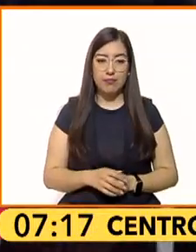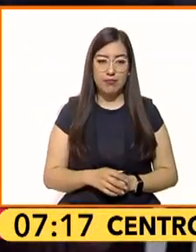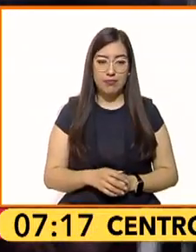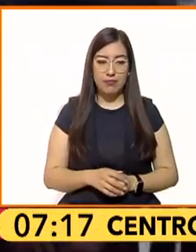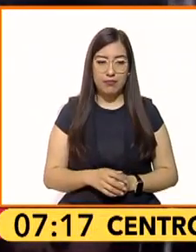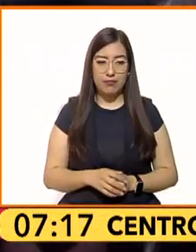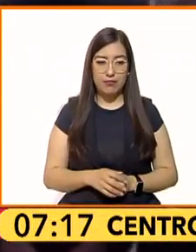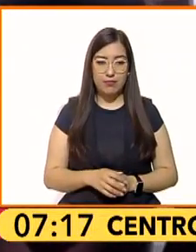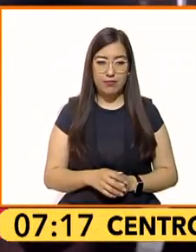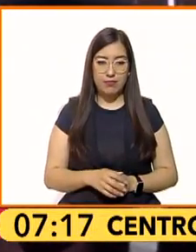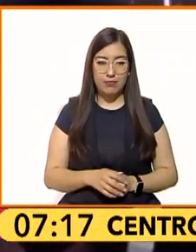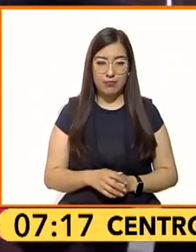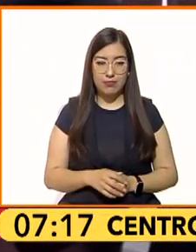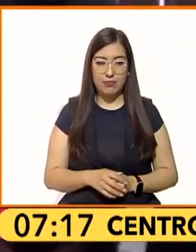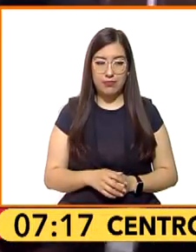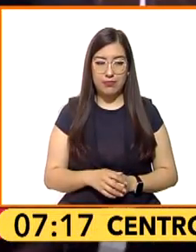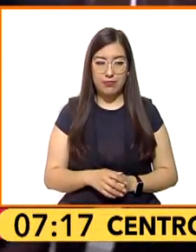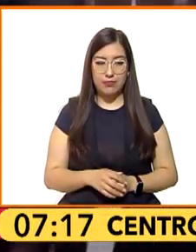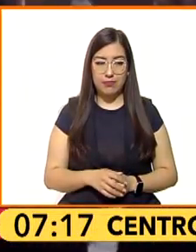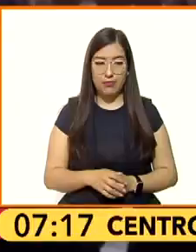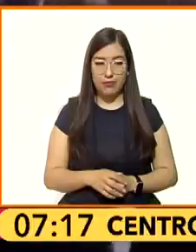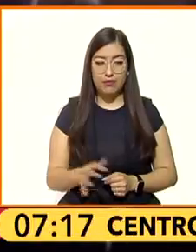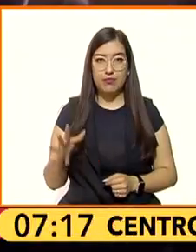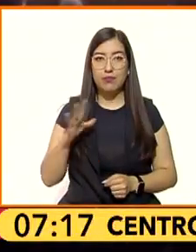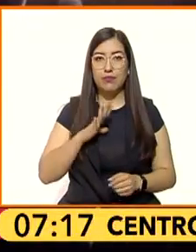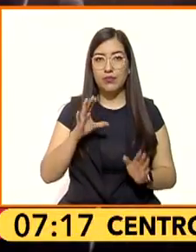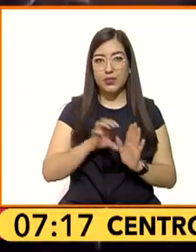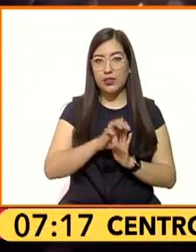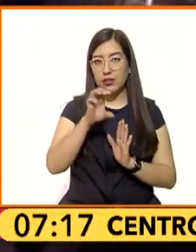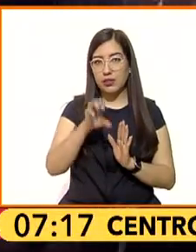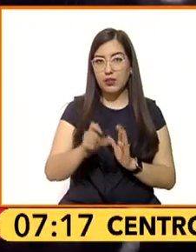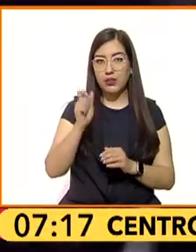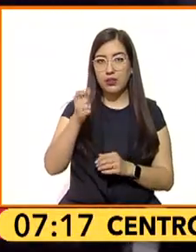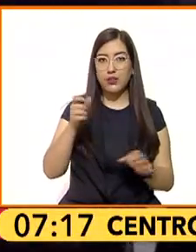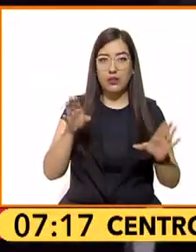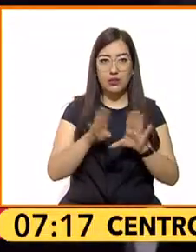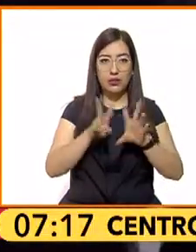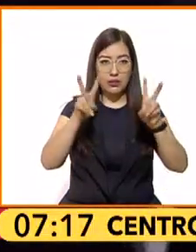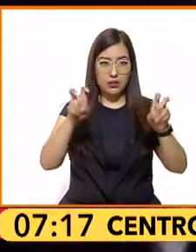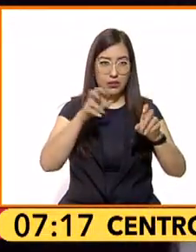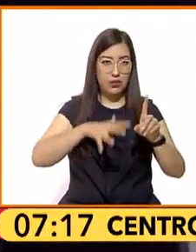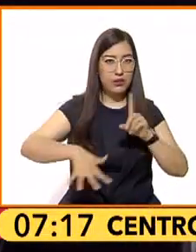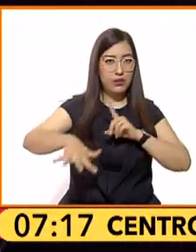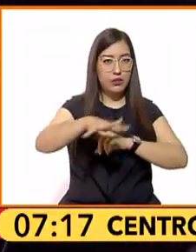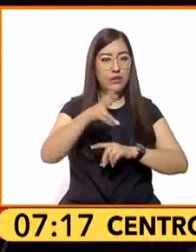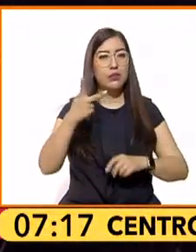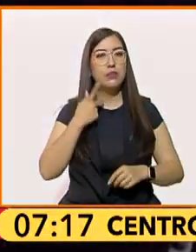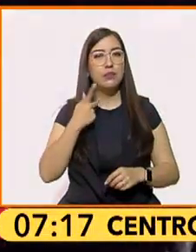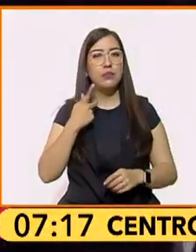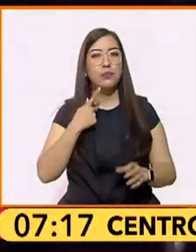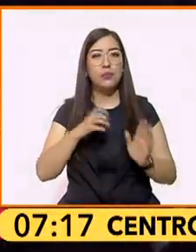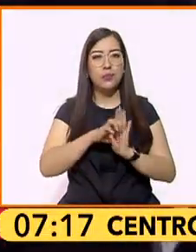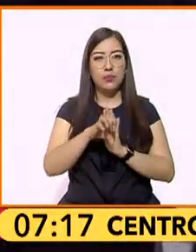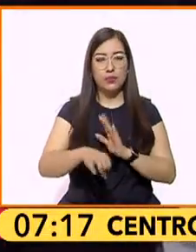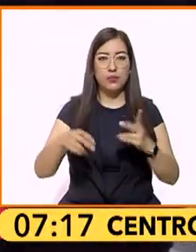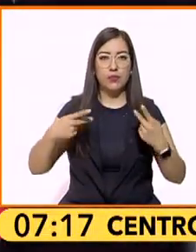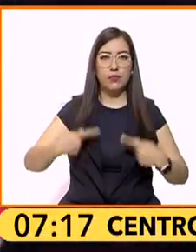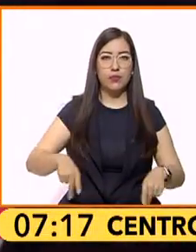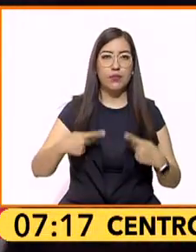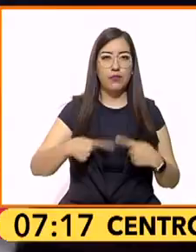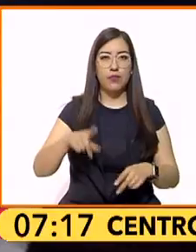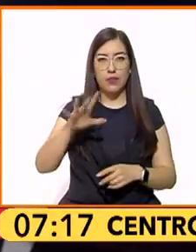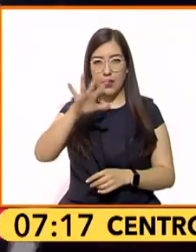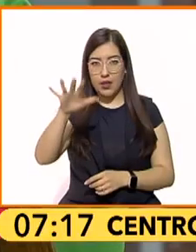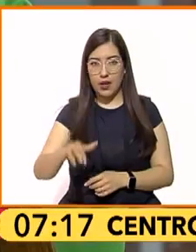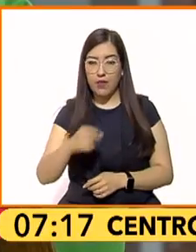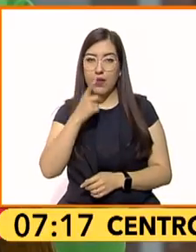Se maneja mucho el criterio también geopolítico. Es decir, por ejemplo, los africanos dicen,